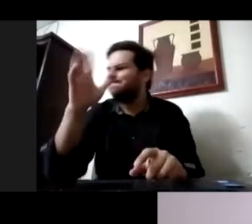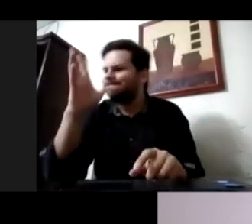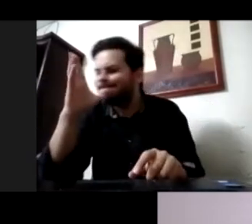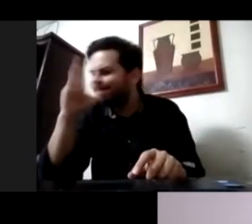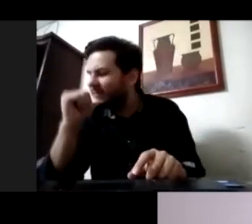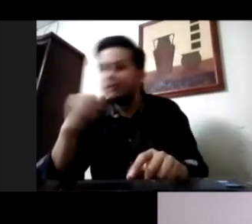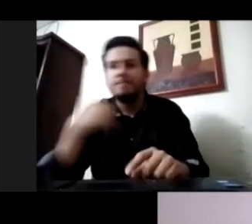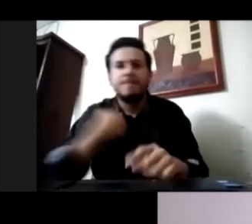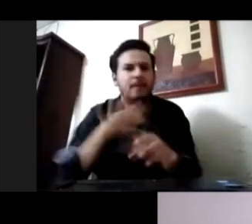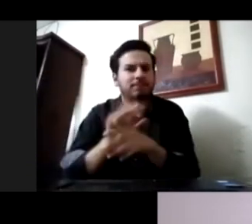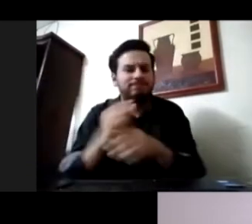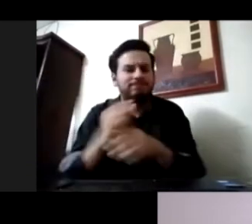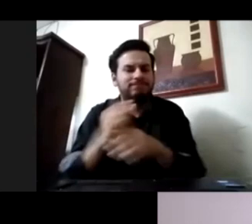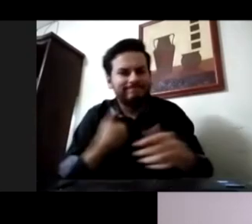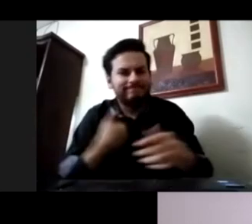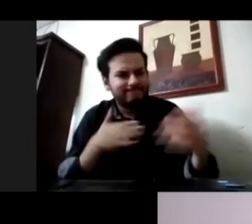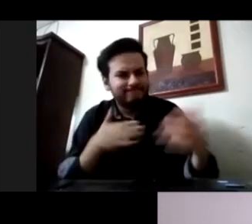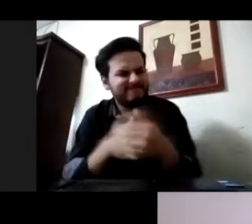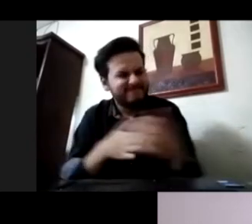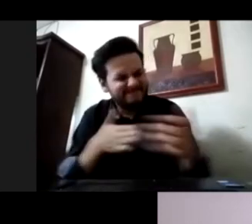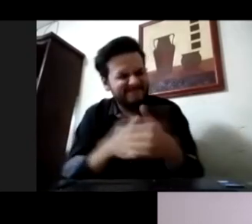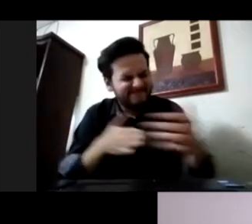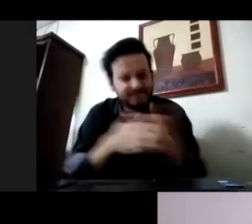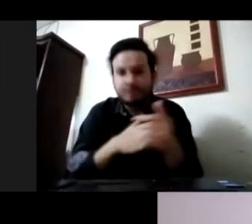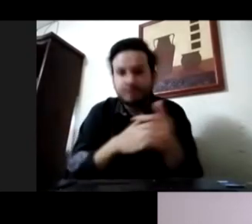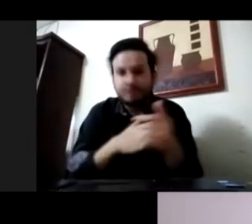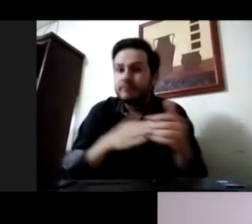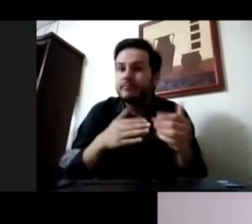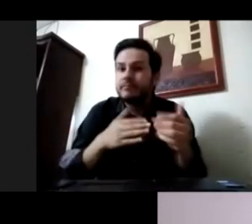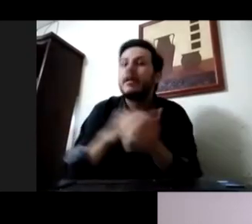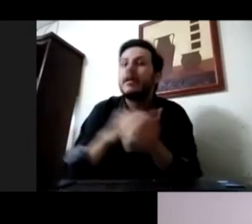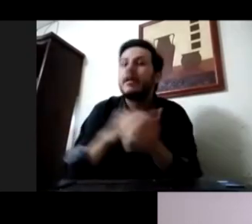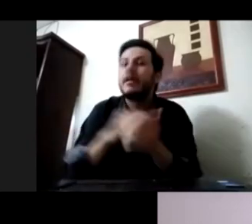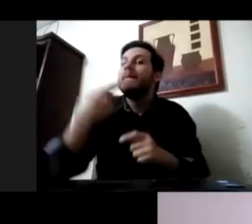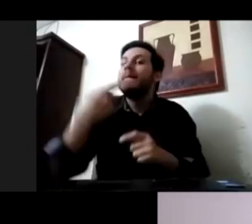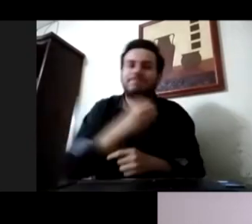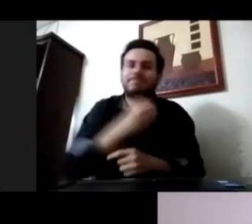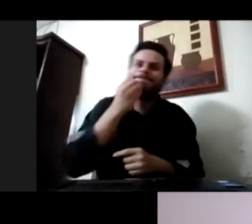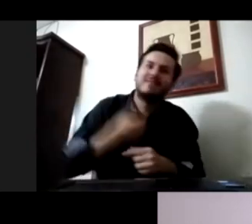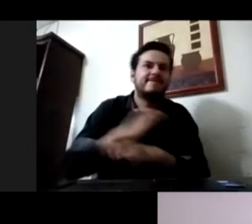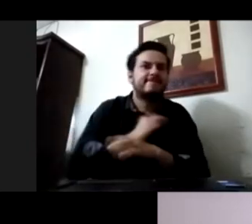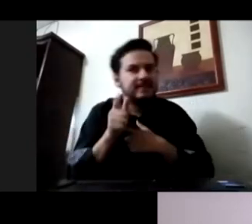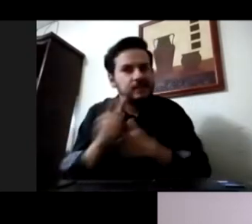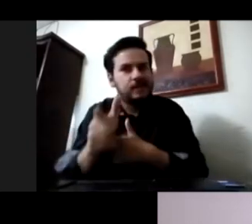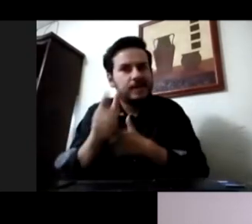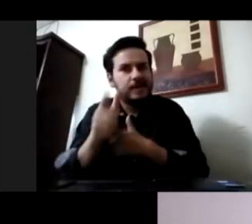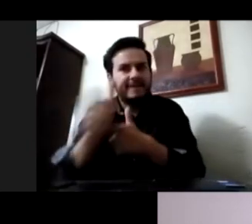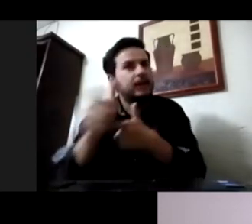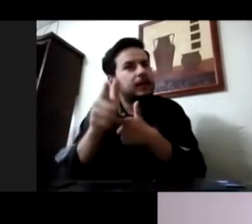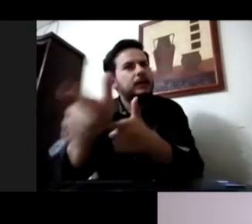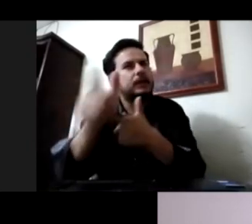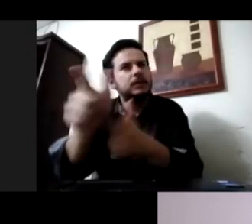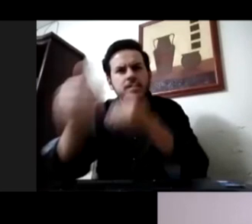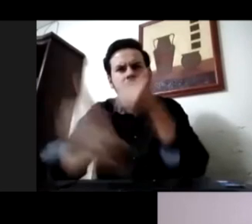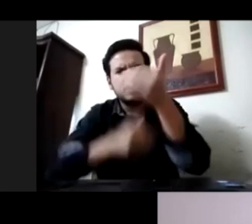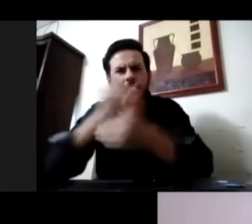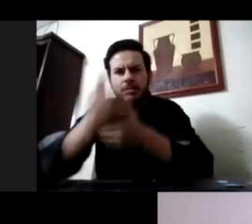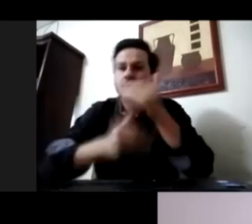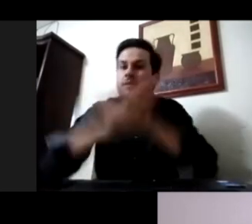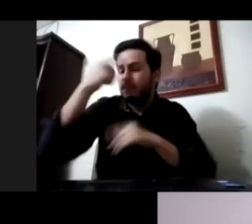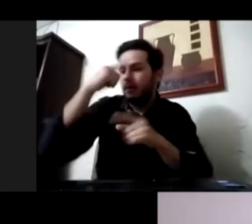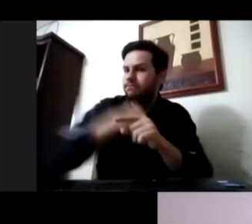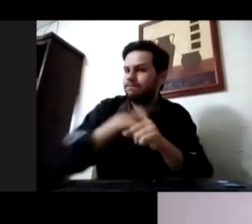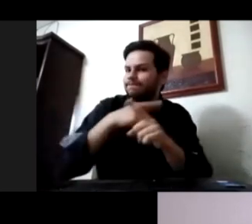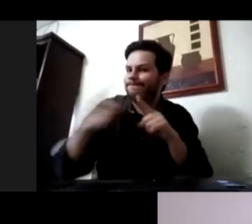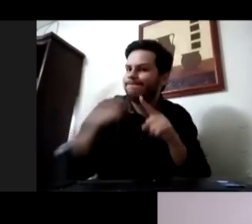las diferencias, en realidad sigue siendo un proceso de beneficios para ciertos grupos y de